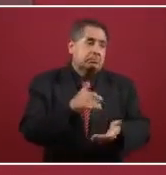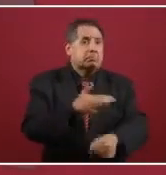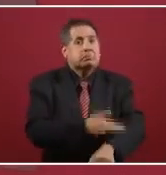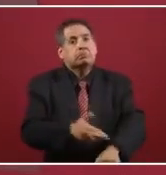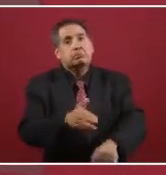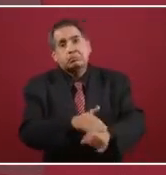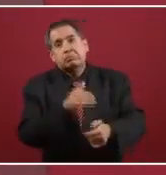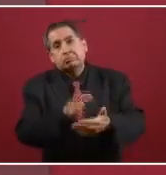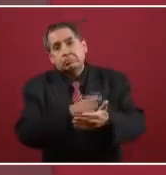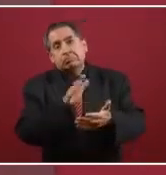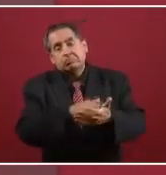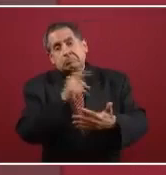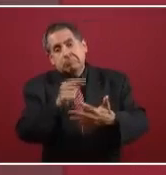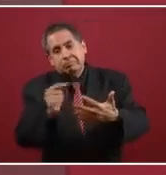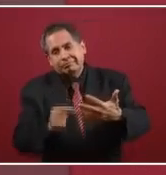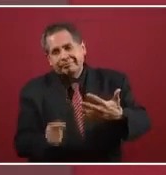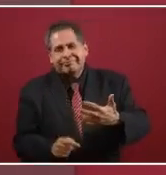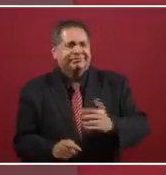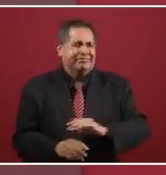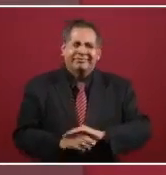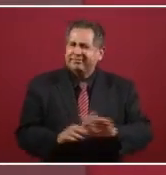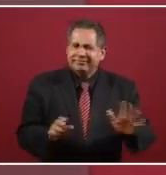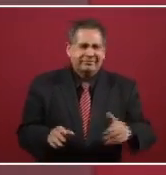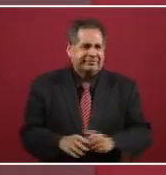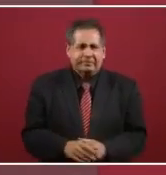no es